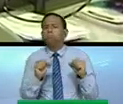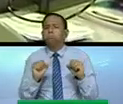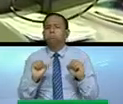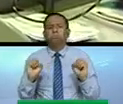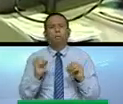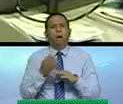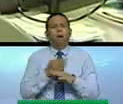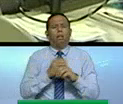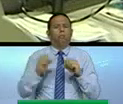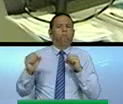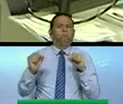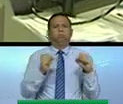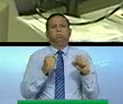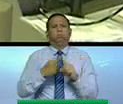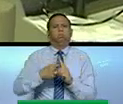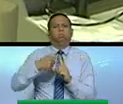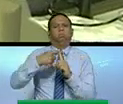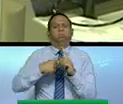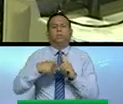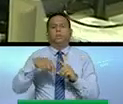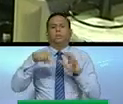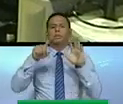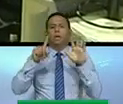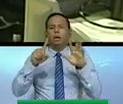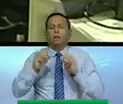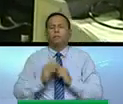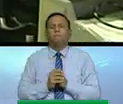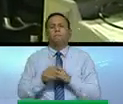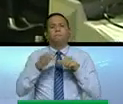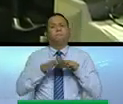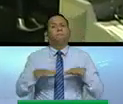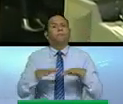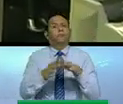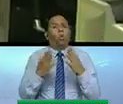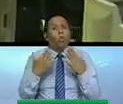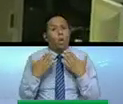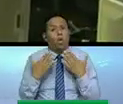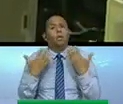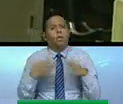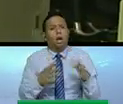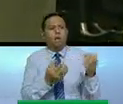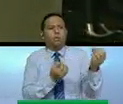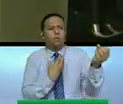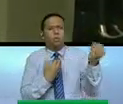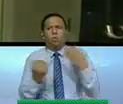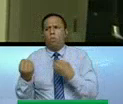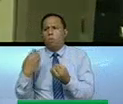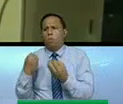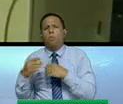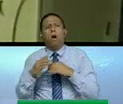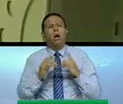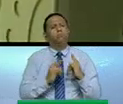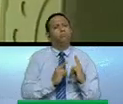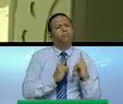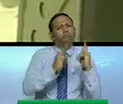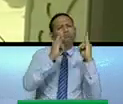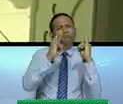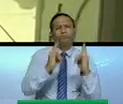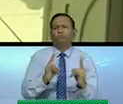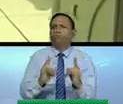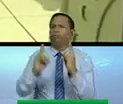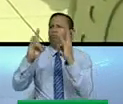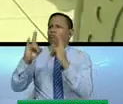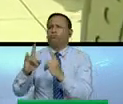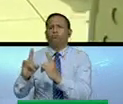en la escala de Richter. Eso sí, aquí en la urbe porteña se reportaron afectaciones en las fachadas de varios edificios y daños en las paredes de